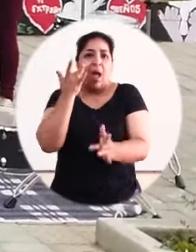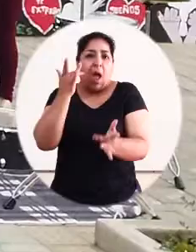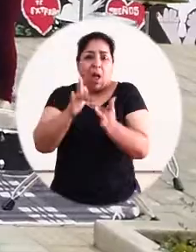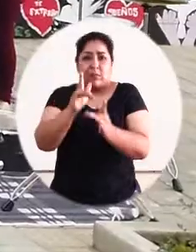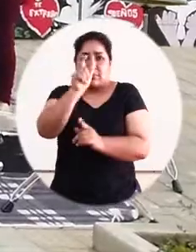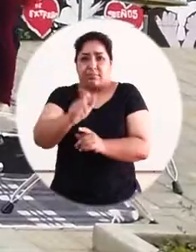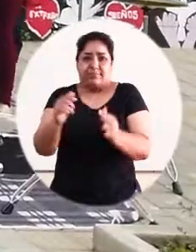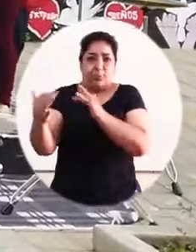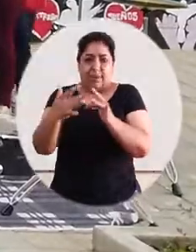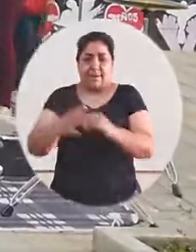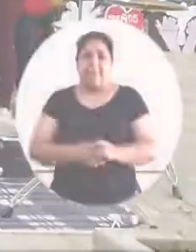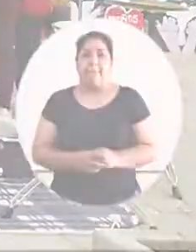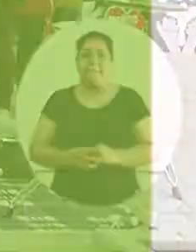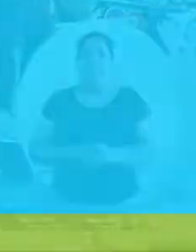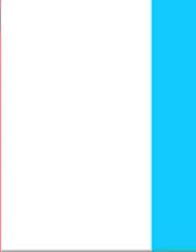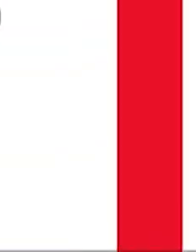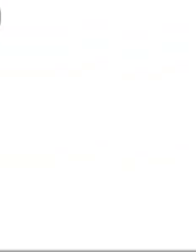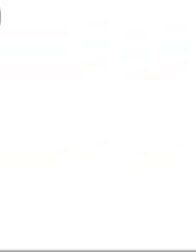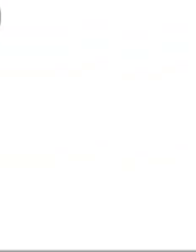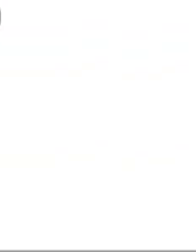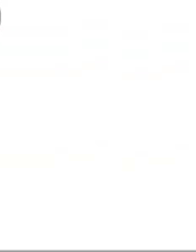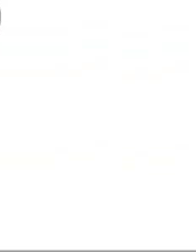afectados por hechos victimizan